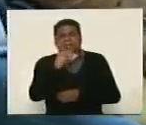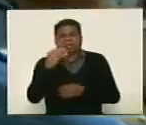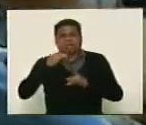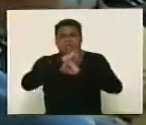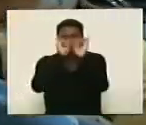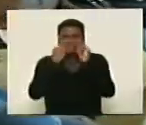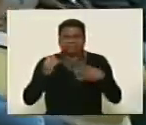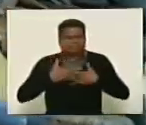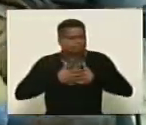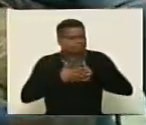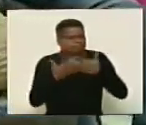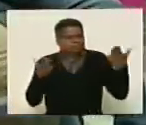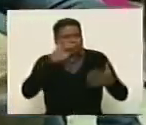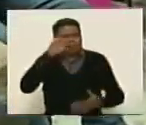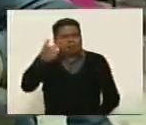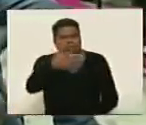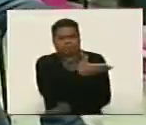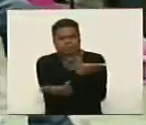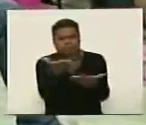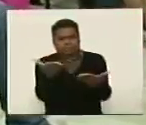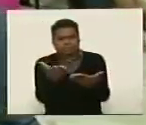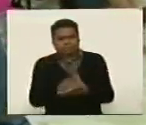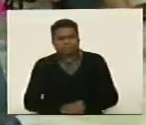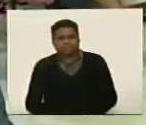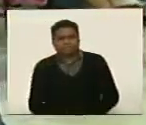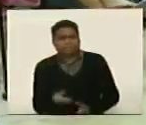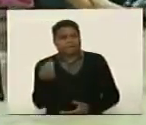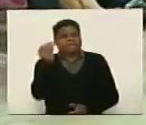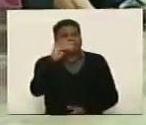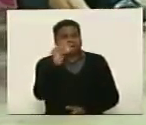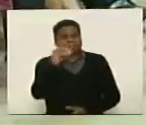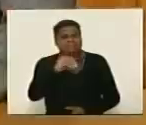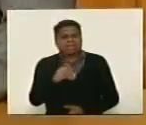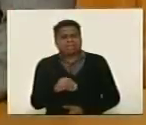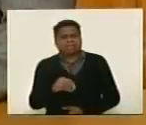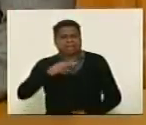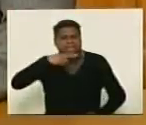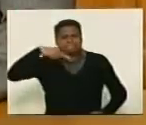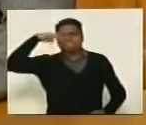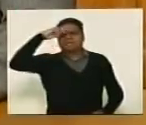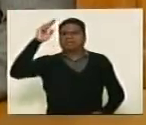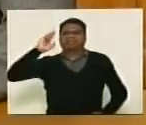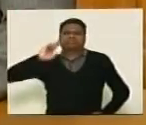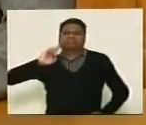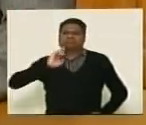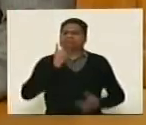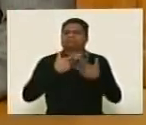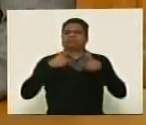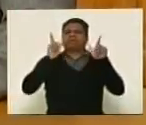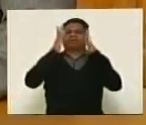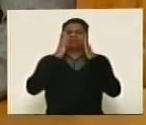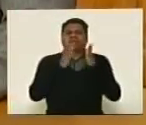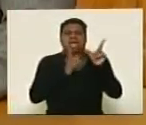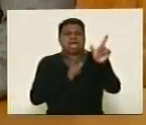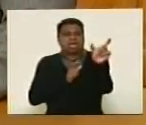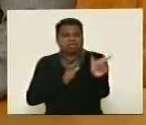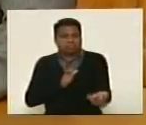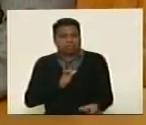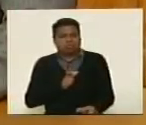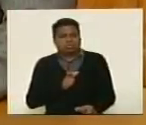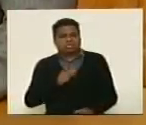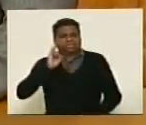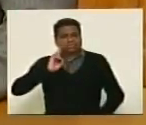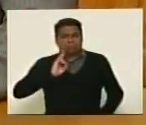posible para nuestro pueblo, como máxima del padre libertador Simón Bolívar, promoviendo la defensa de los